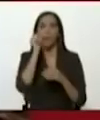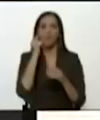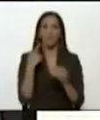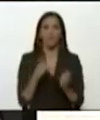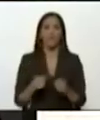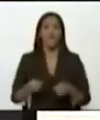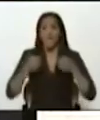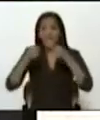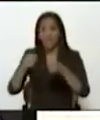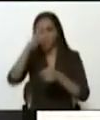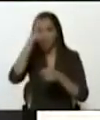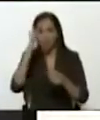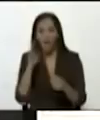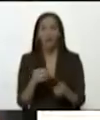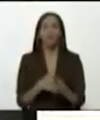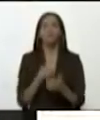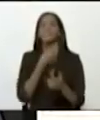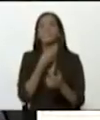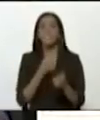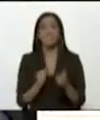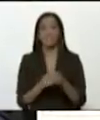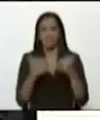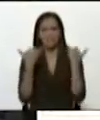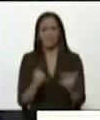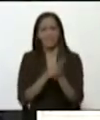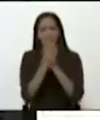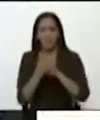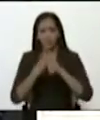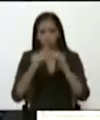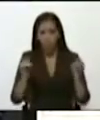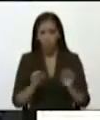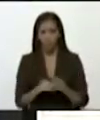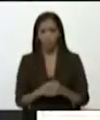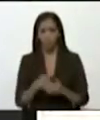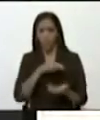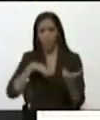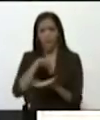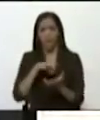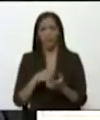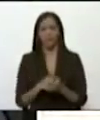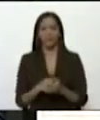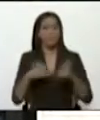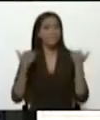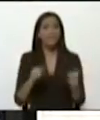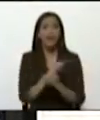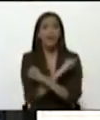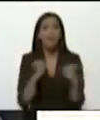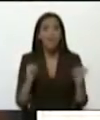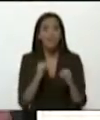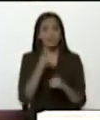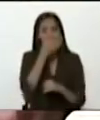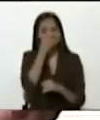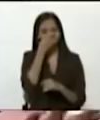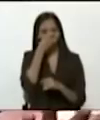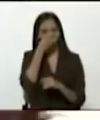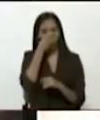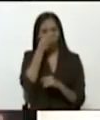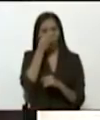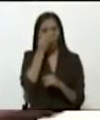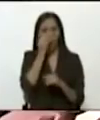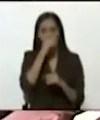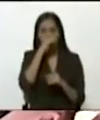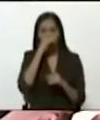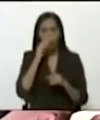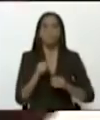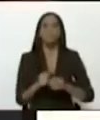entregamos a Diosdado y entregamos a Tarela y Sami y se acaban todos nuestros problemas. Ya basta, compadre. Ya basta de la mamadera de